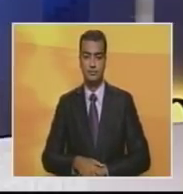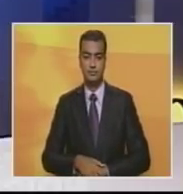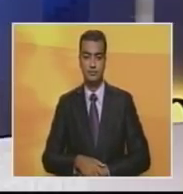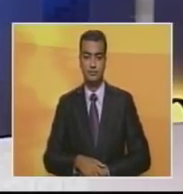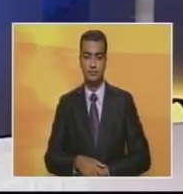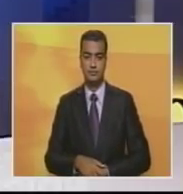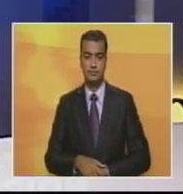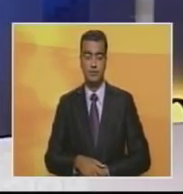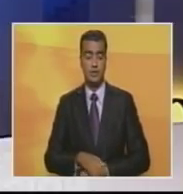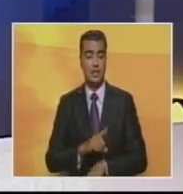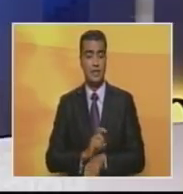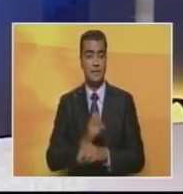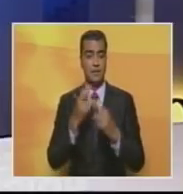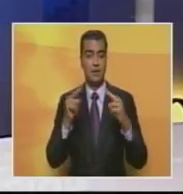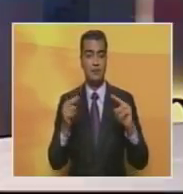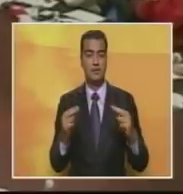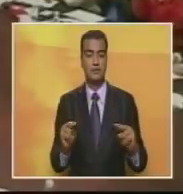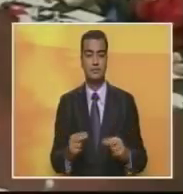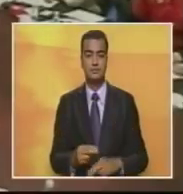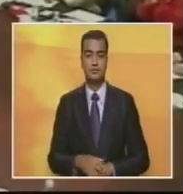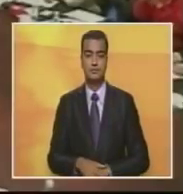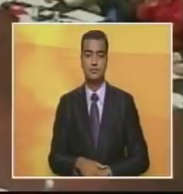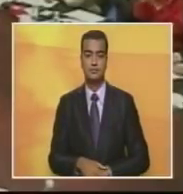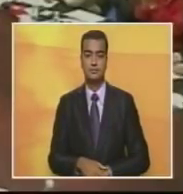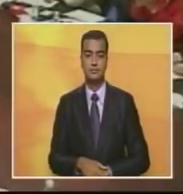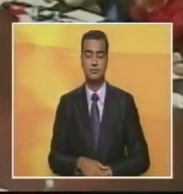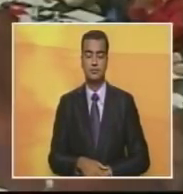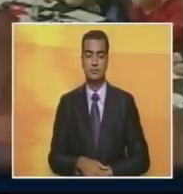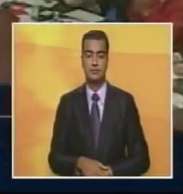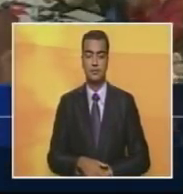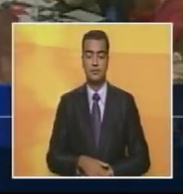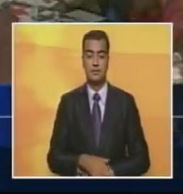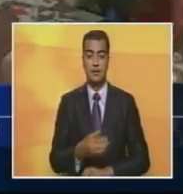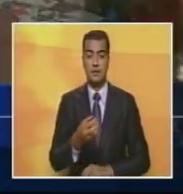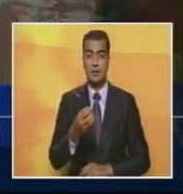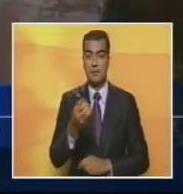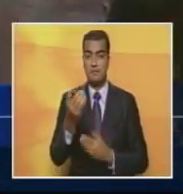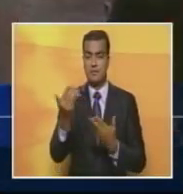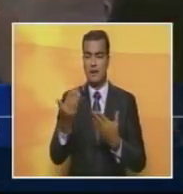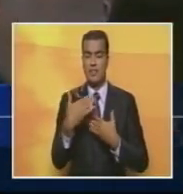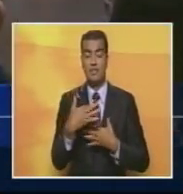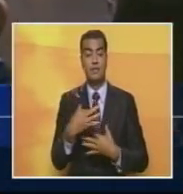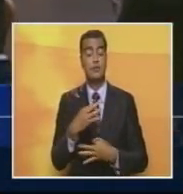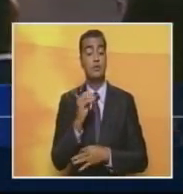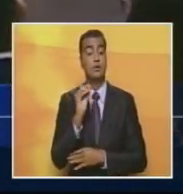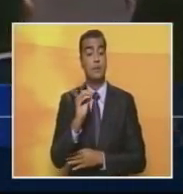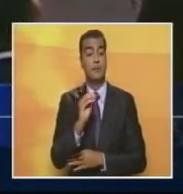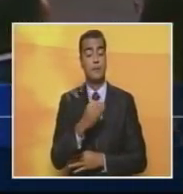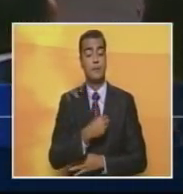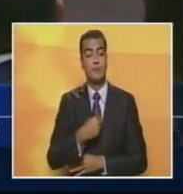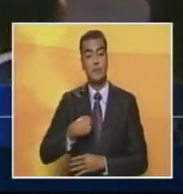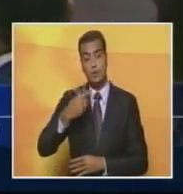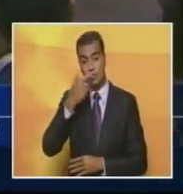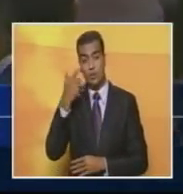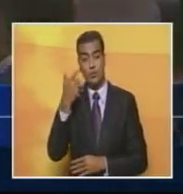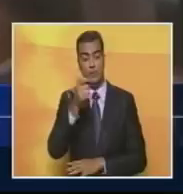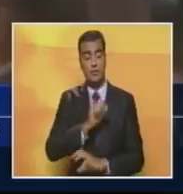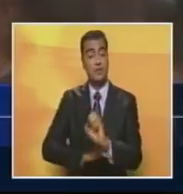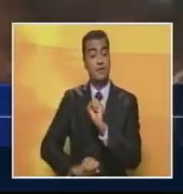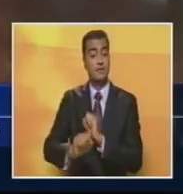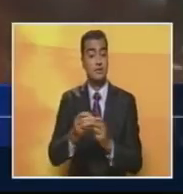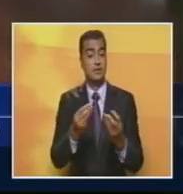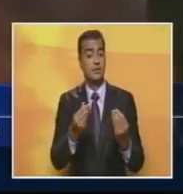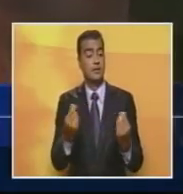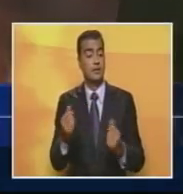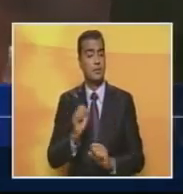venezolanas durante la época decembrina. Que vienen a atender un reclamo de nuestro pueblo por la defensa del